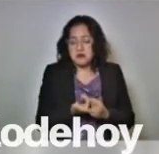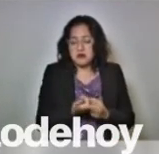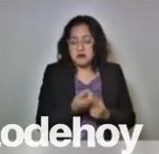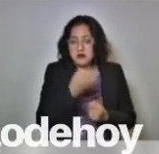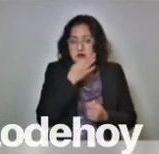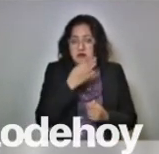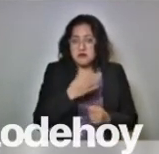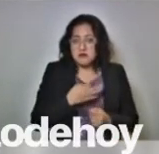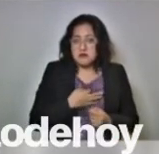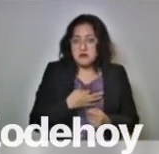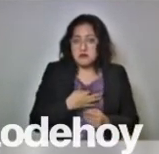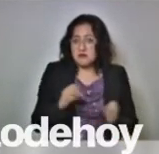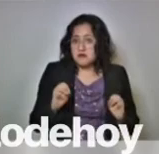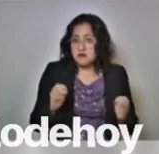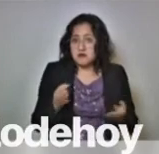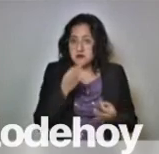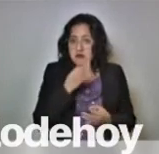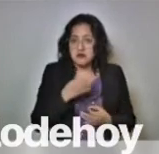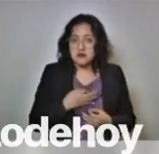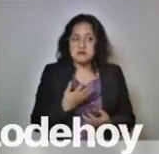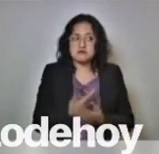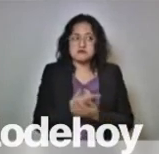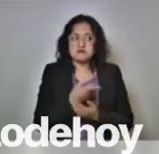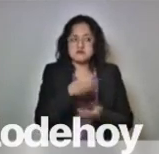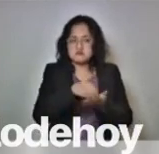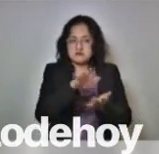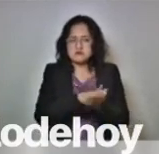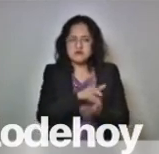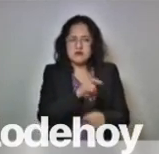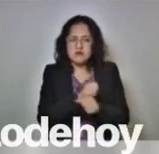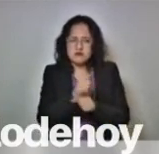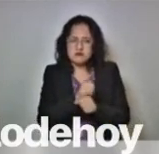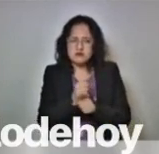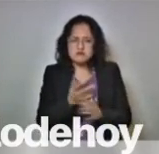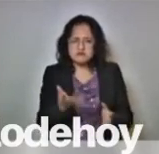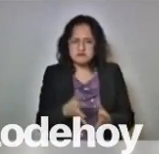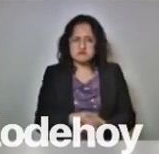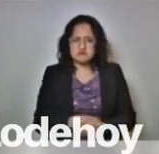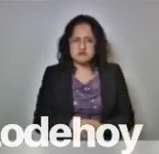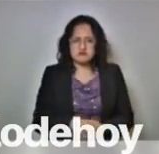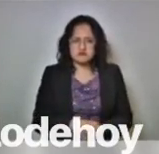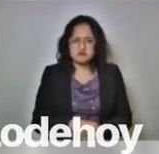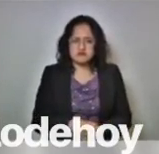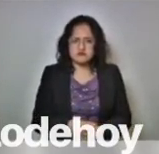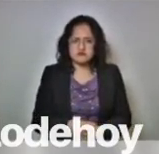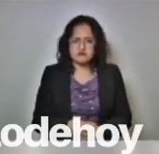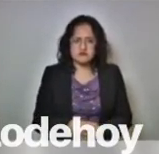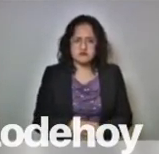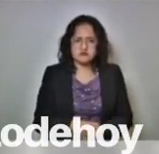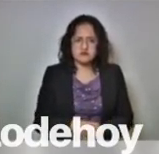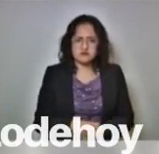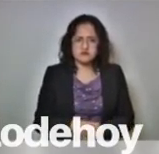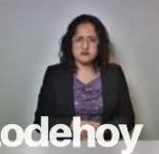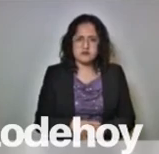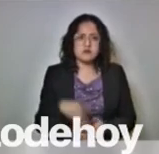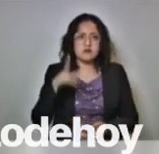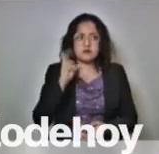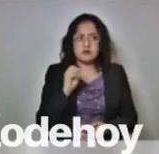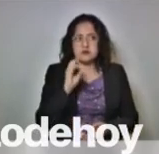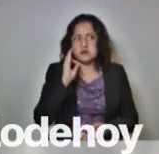secretario de Gobernación que tome nota y que investigue, ¿no? No es legal ni se va a